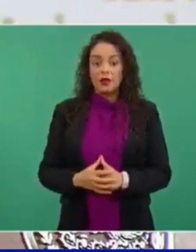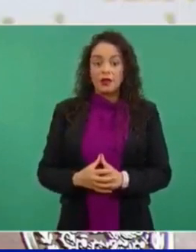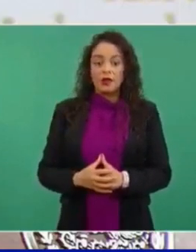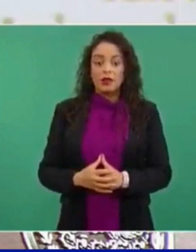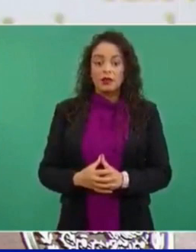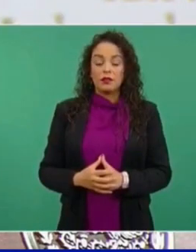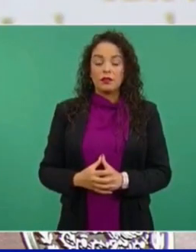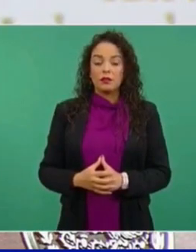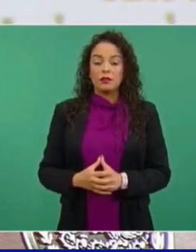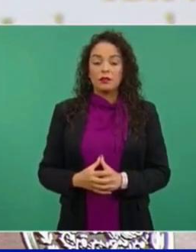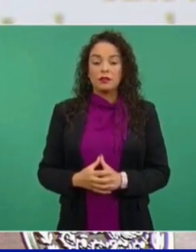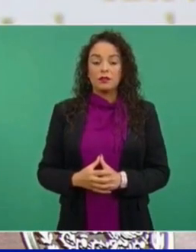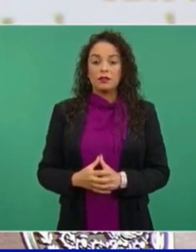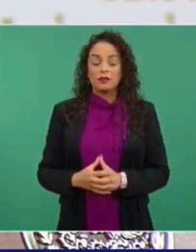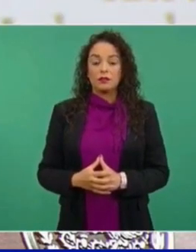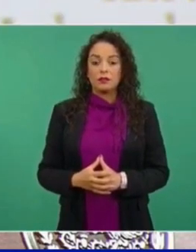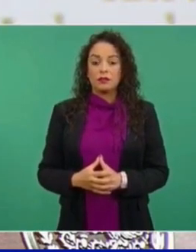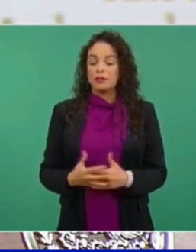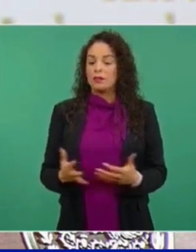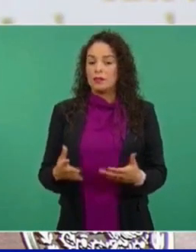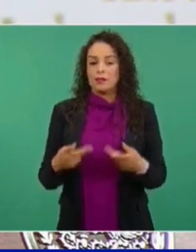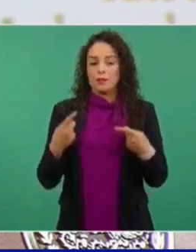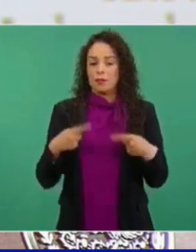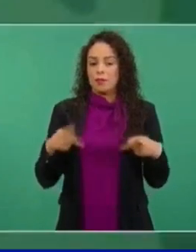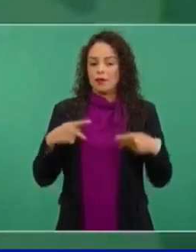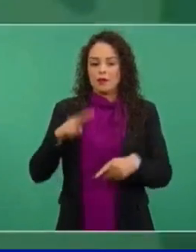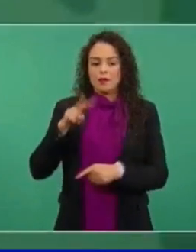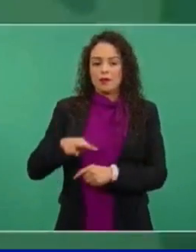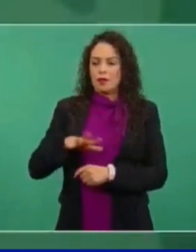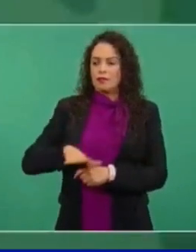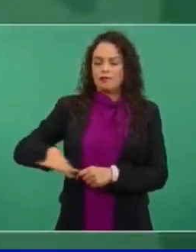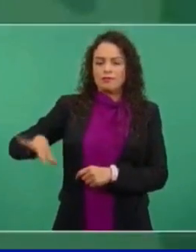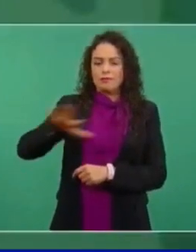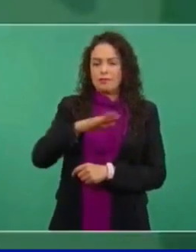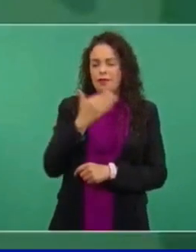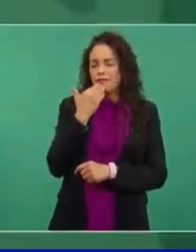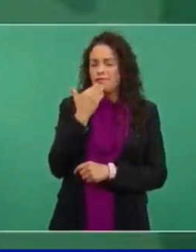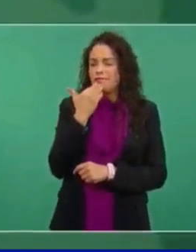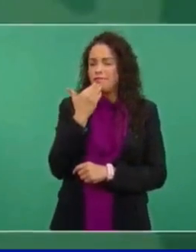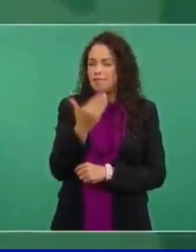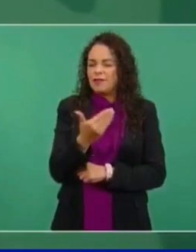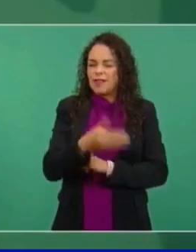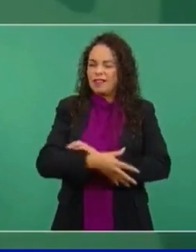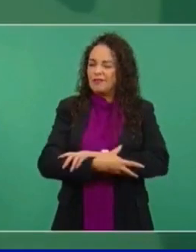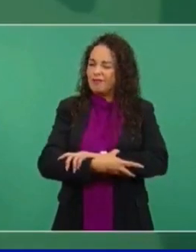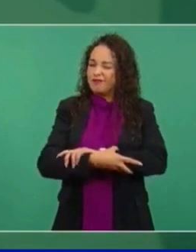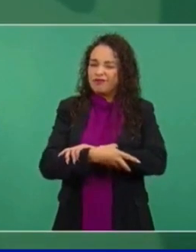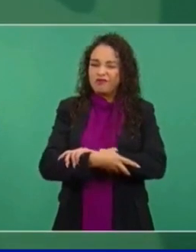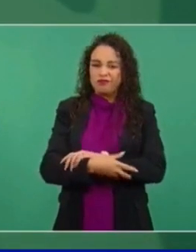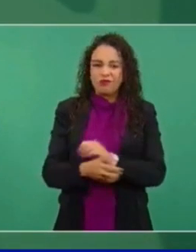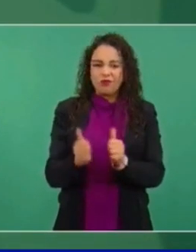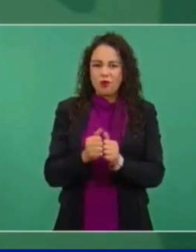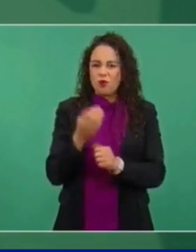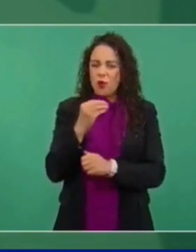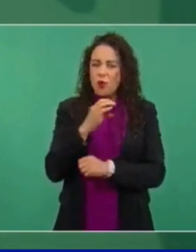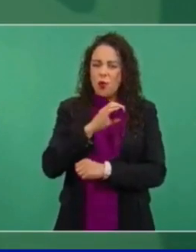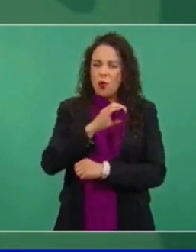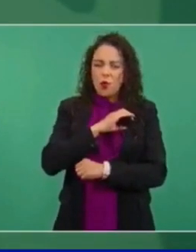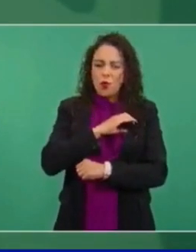y la gente muy solidaria, muy cariñosa y